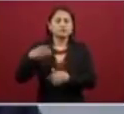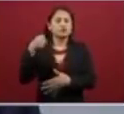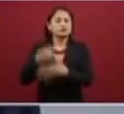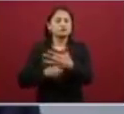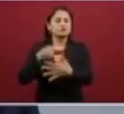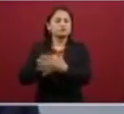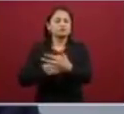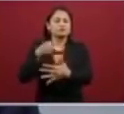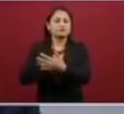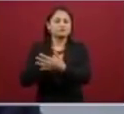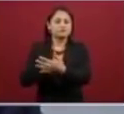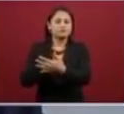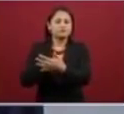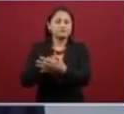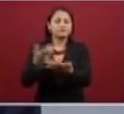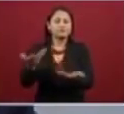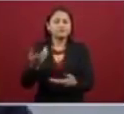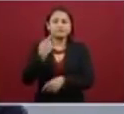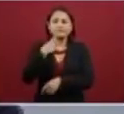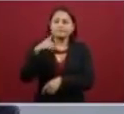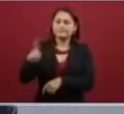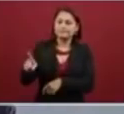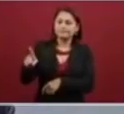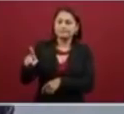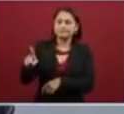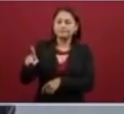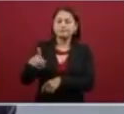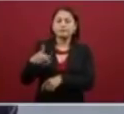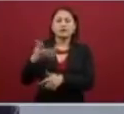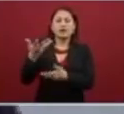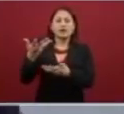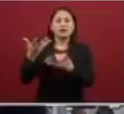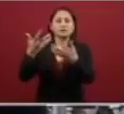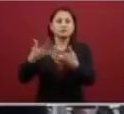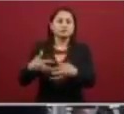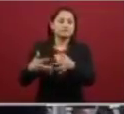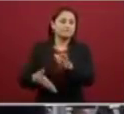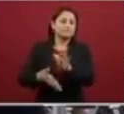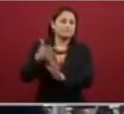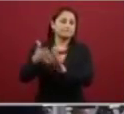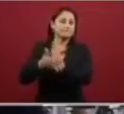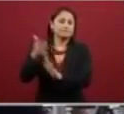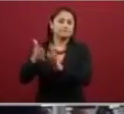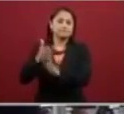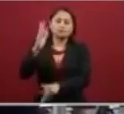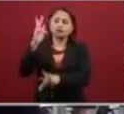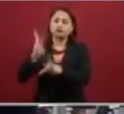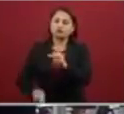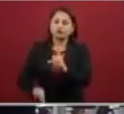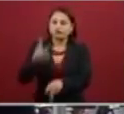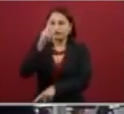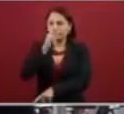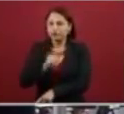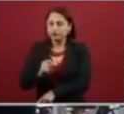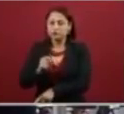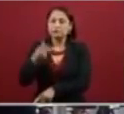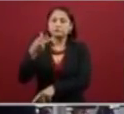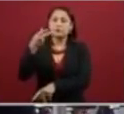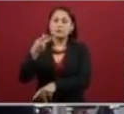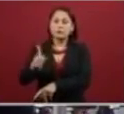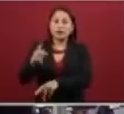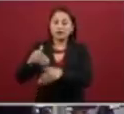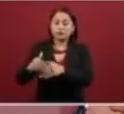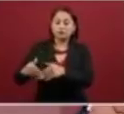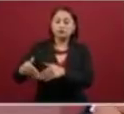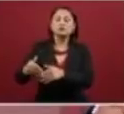Se terminó prácticamente la obra y faltan 100, 200 metros